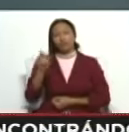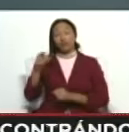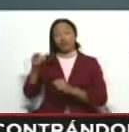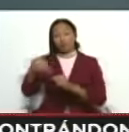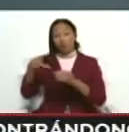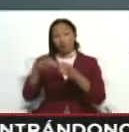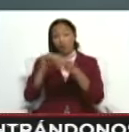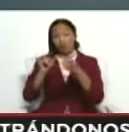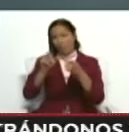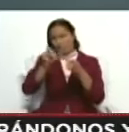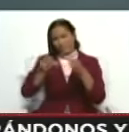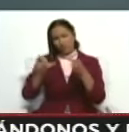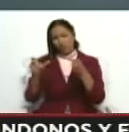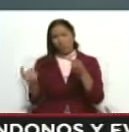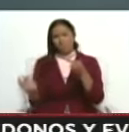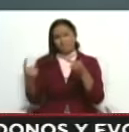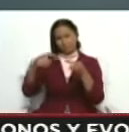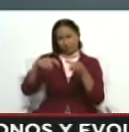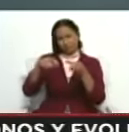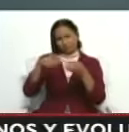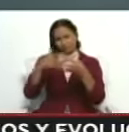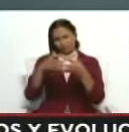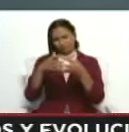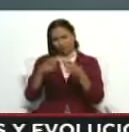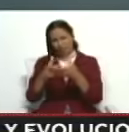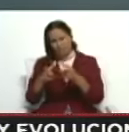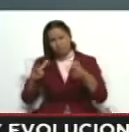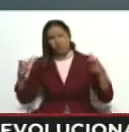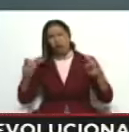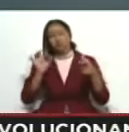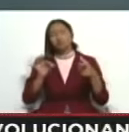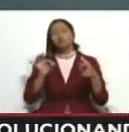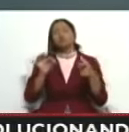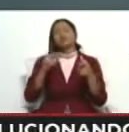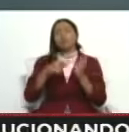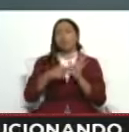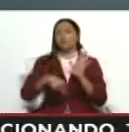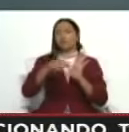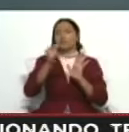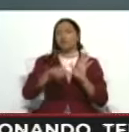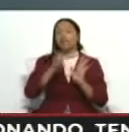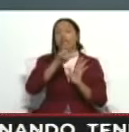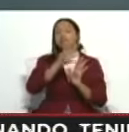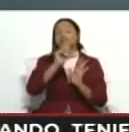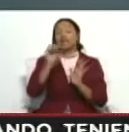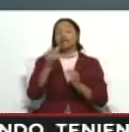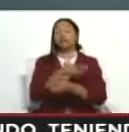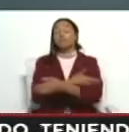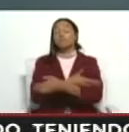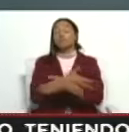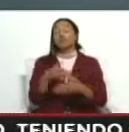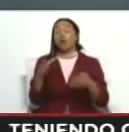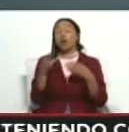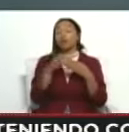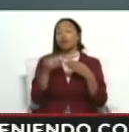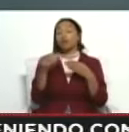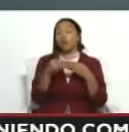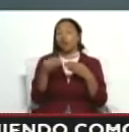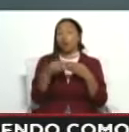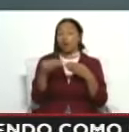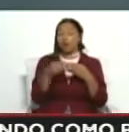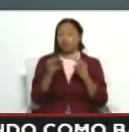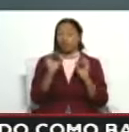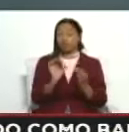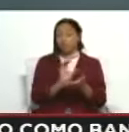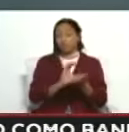ello, incluso, tasado en su momento por casi 300 millones de dólares. Y entre otras acciones